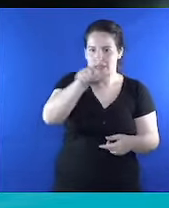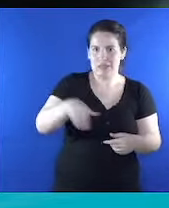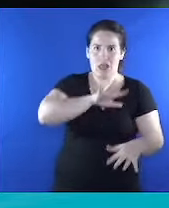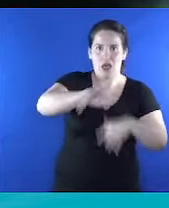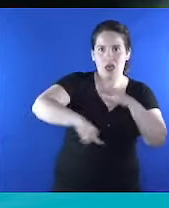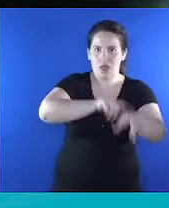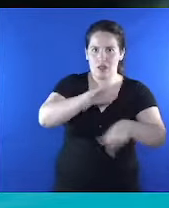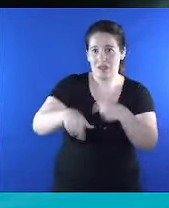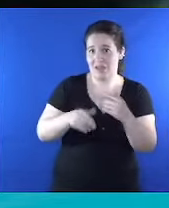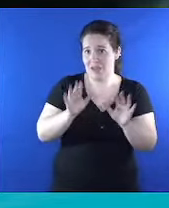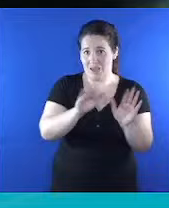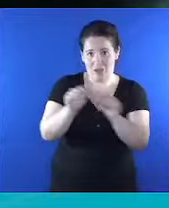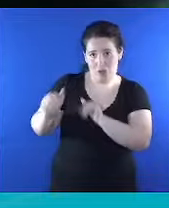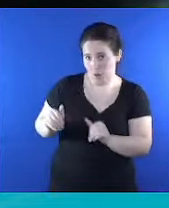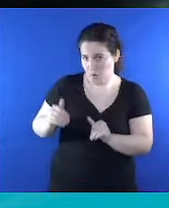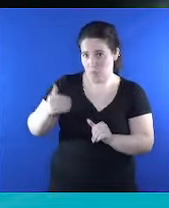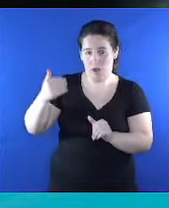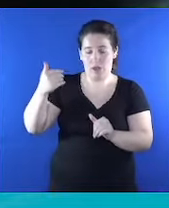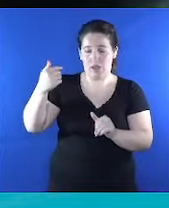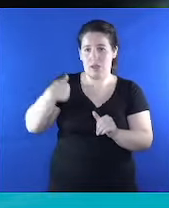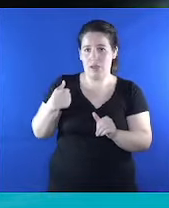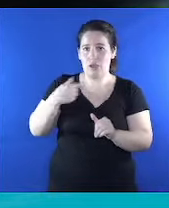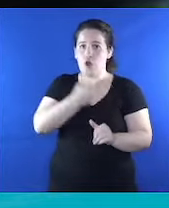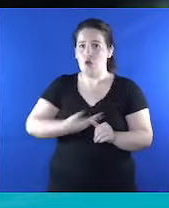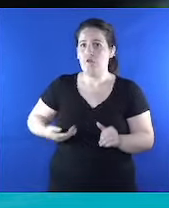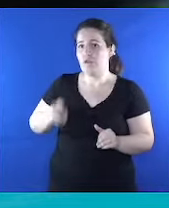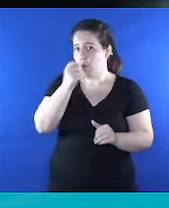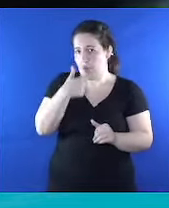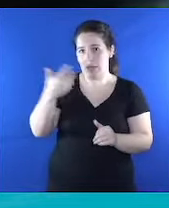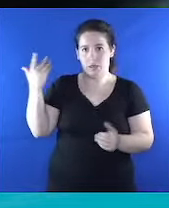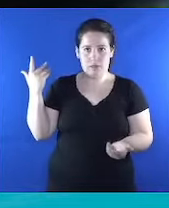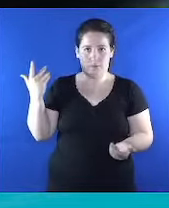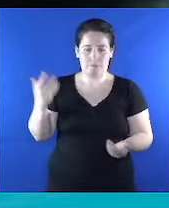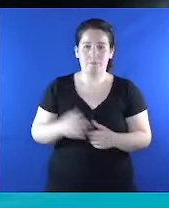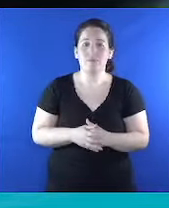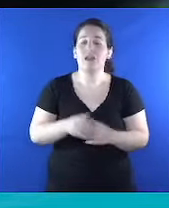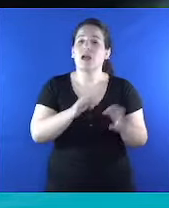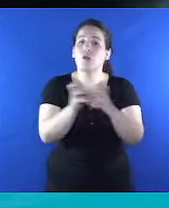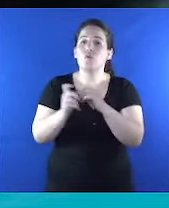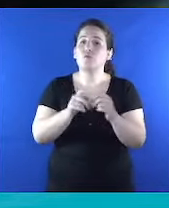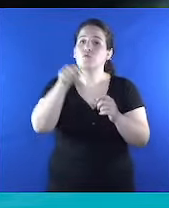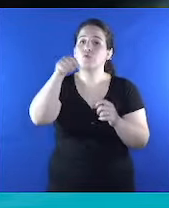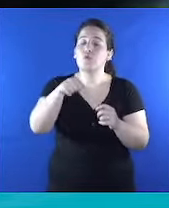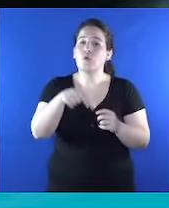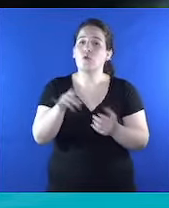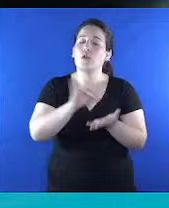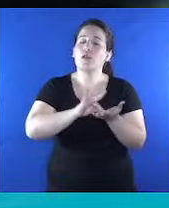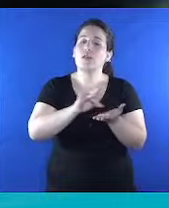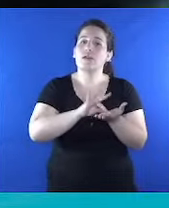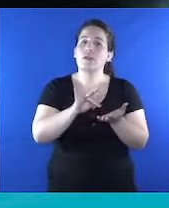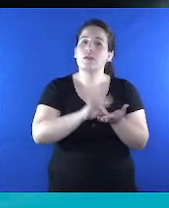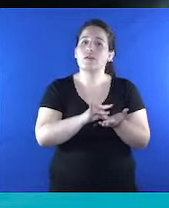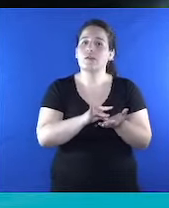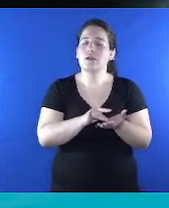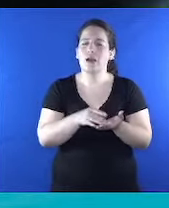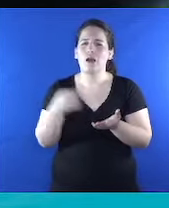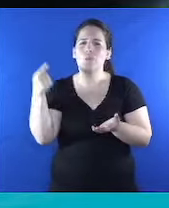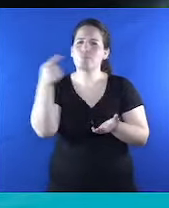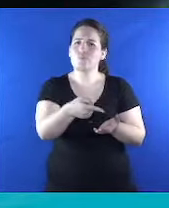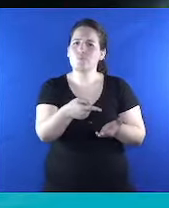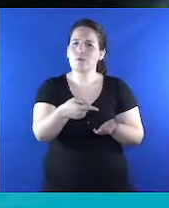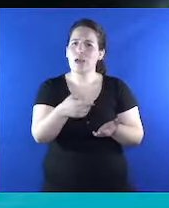el gobierno de de Mauricio macri en la discusión de hoy una diputada acusó